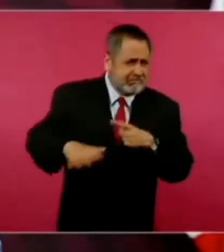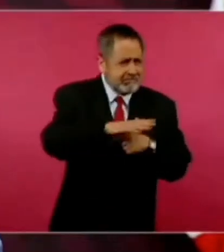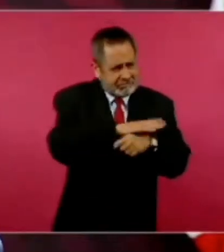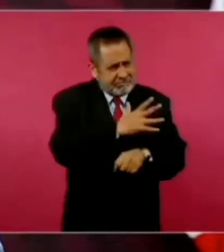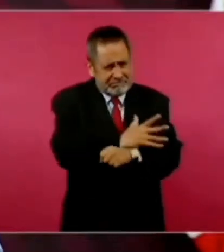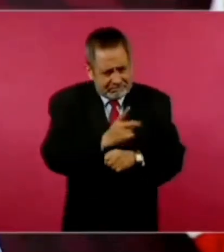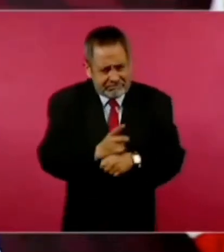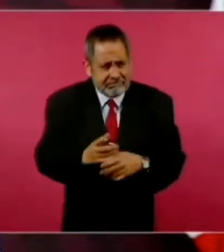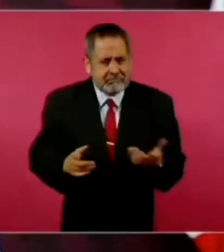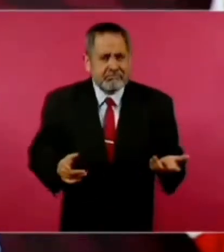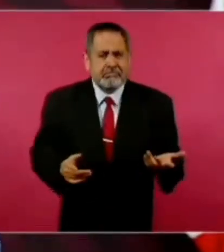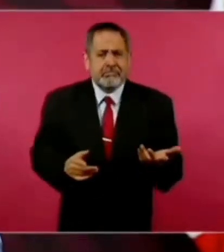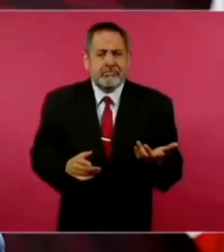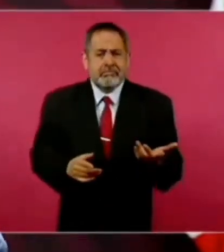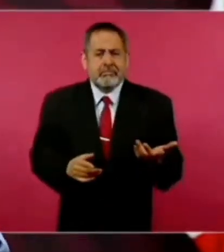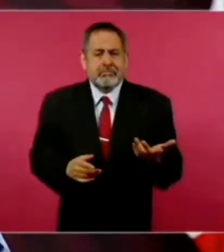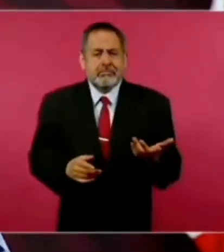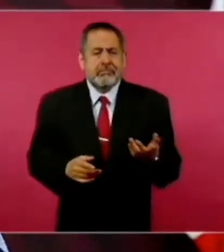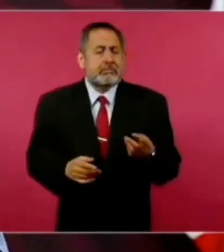que